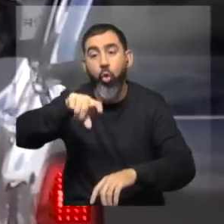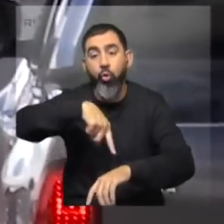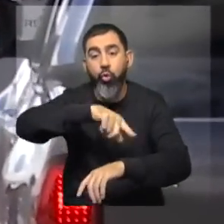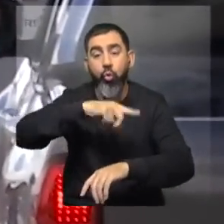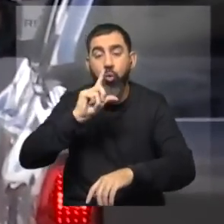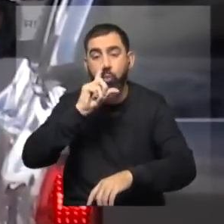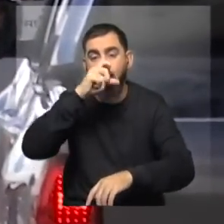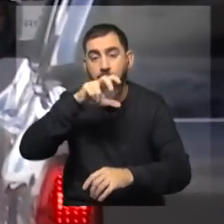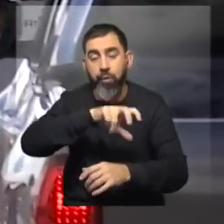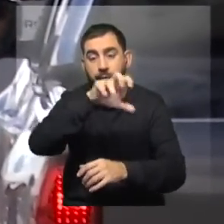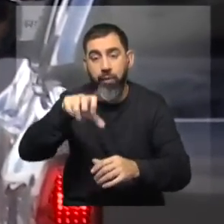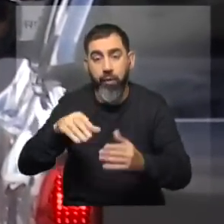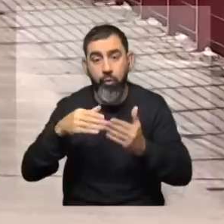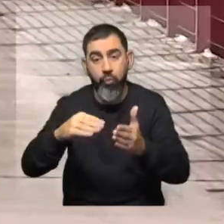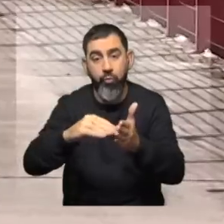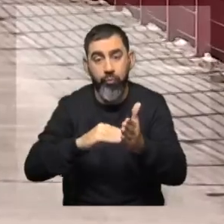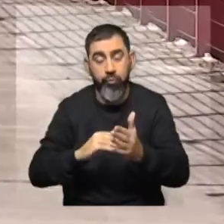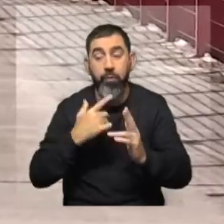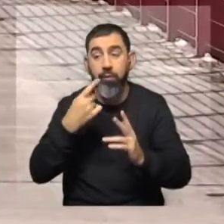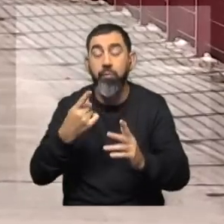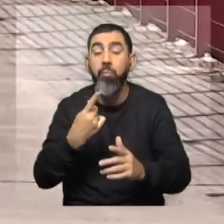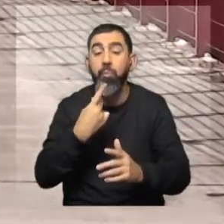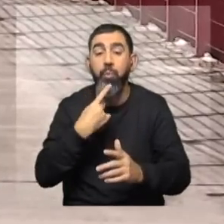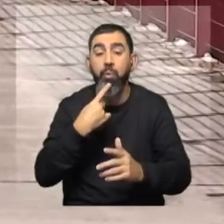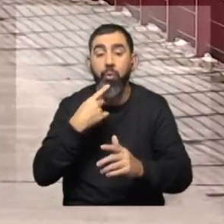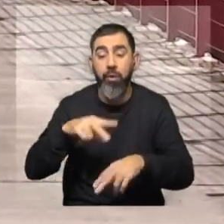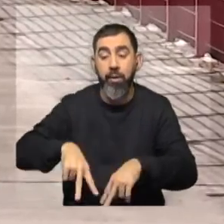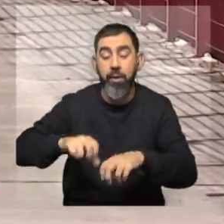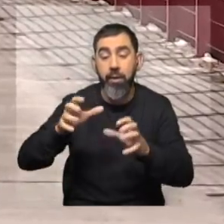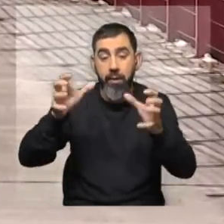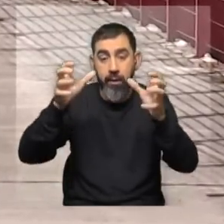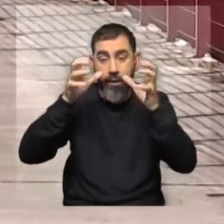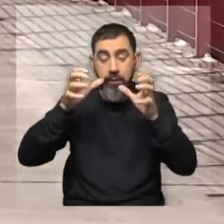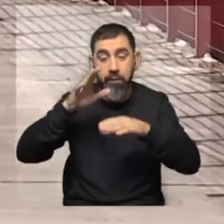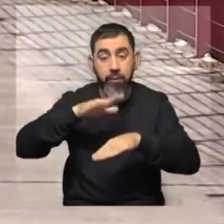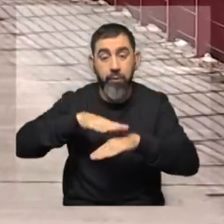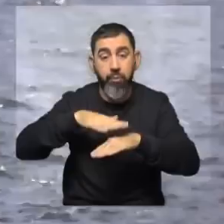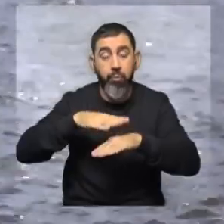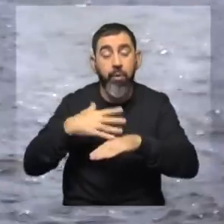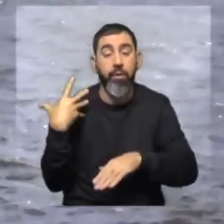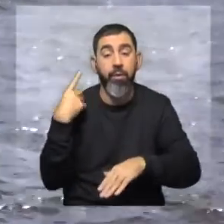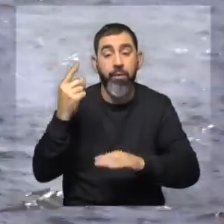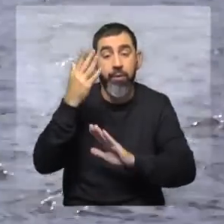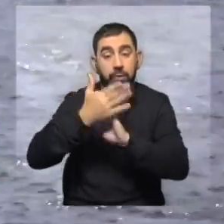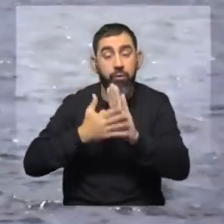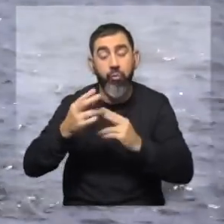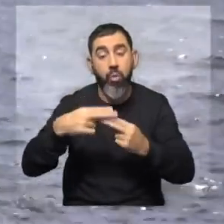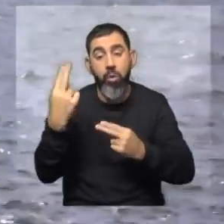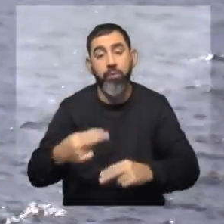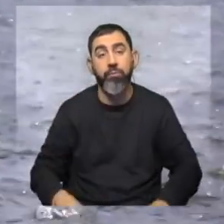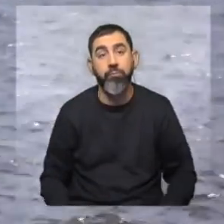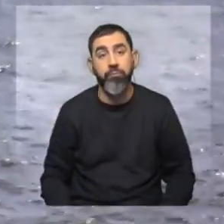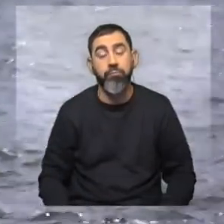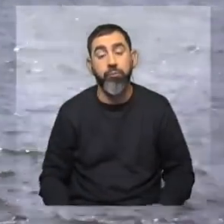de Montevideo allí el director enfatizó sobre la política de análisis de riesgo llevada adelante por la dirección Nacional de aduanas